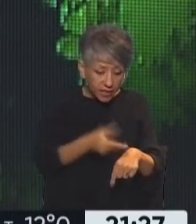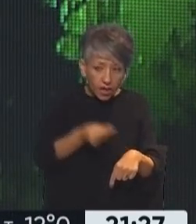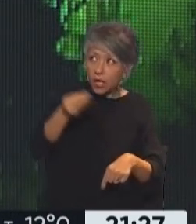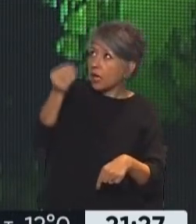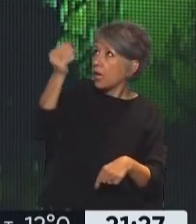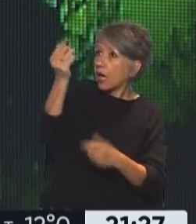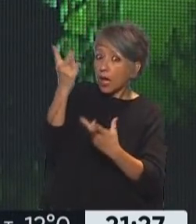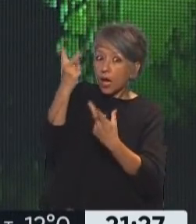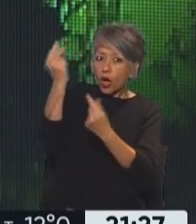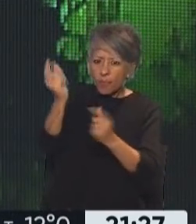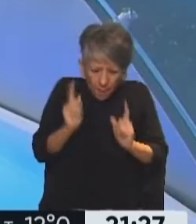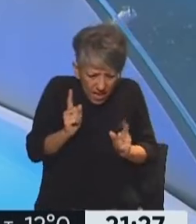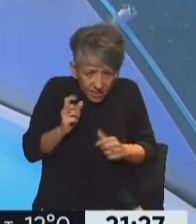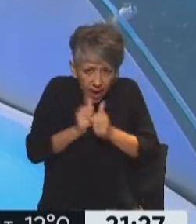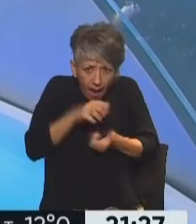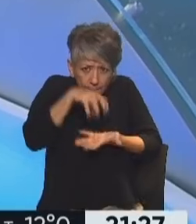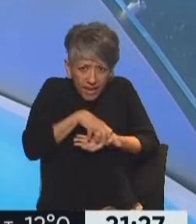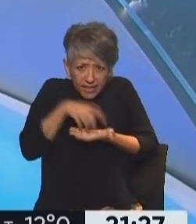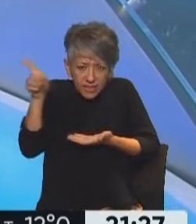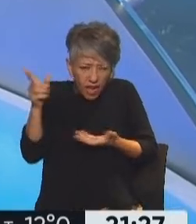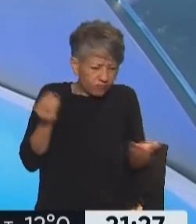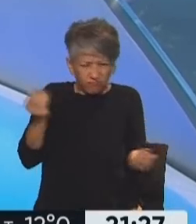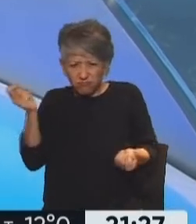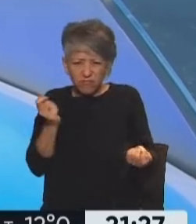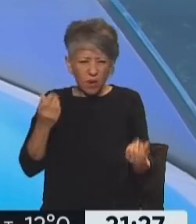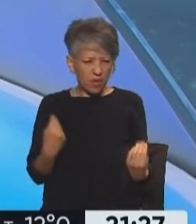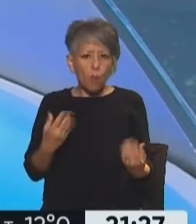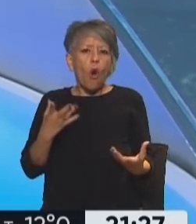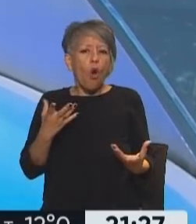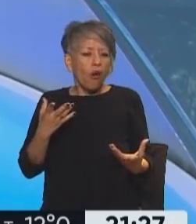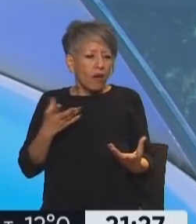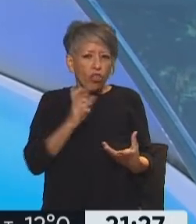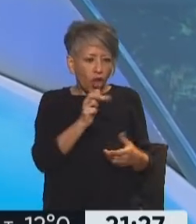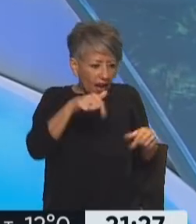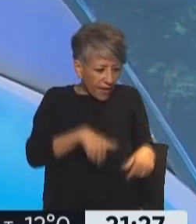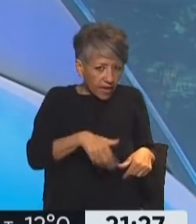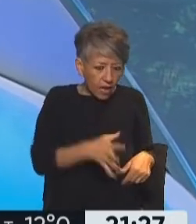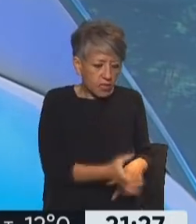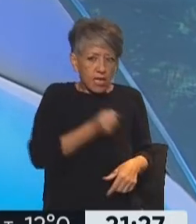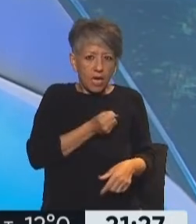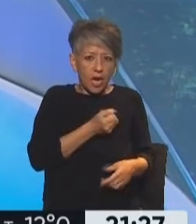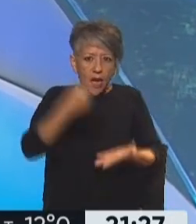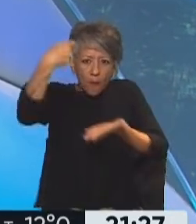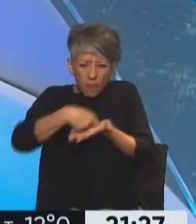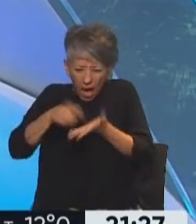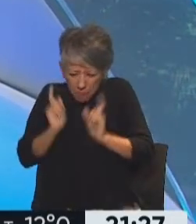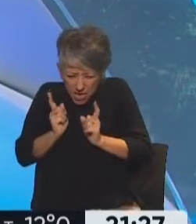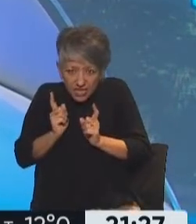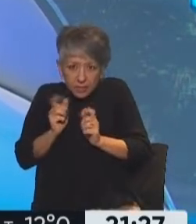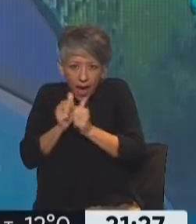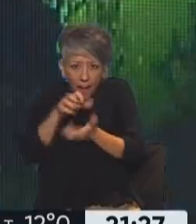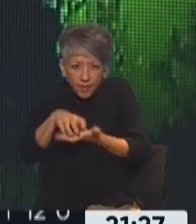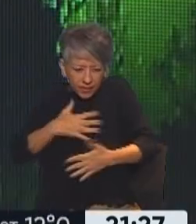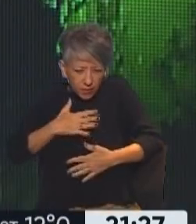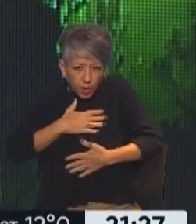Techint adquiere dólares a precio oficial para pagarse a sí mismo lo que trae para hacer el gasoducto. Exactamente, para